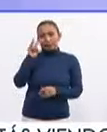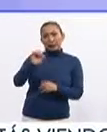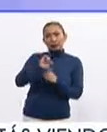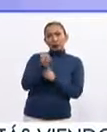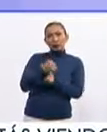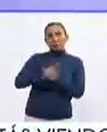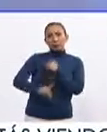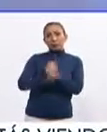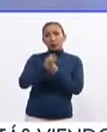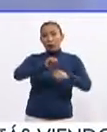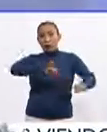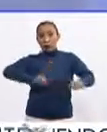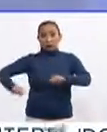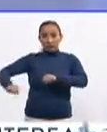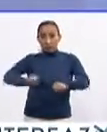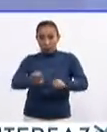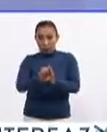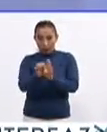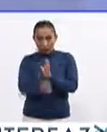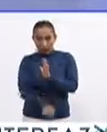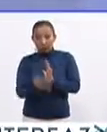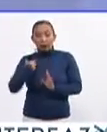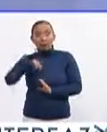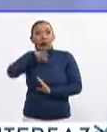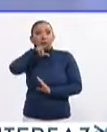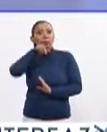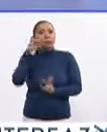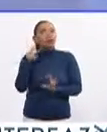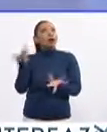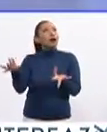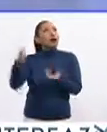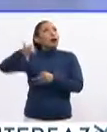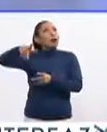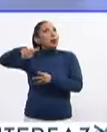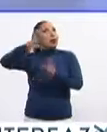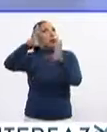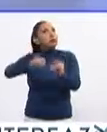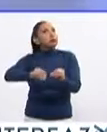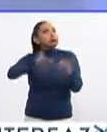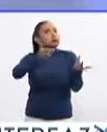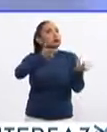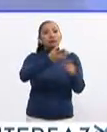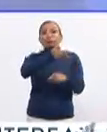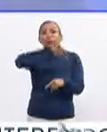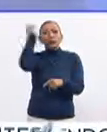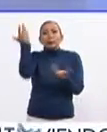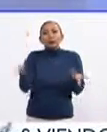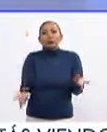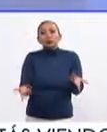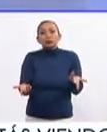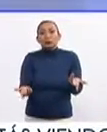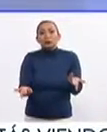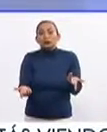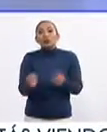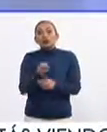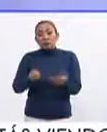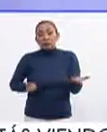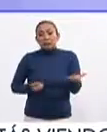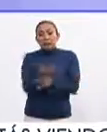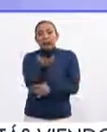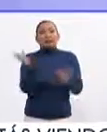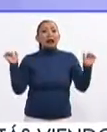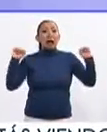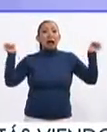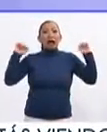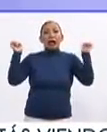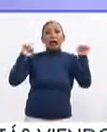de desastre como son los sismos, no nos preocupamos de si dejamos todo bien o apagado. Entonces, cuando salimos y ya estamos